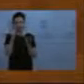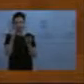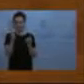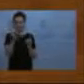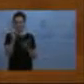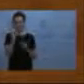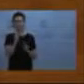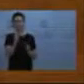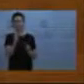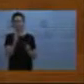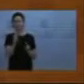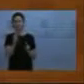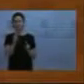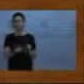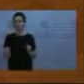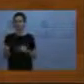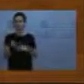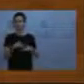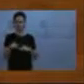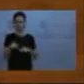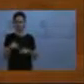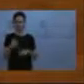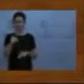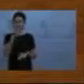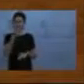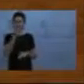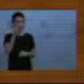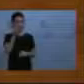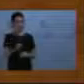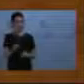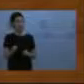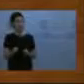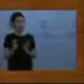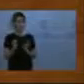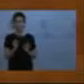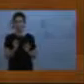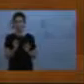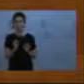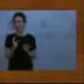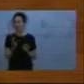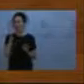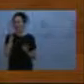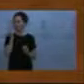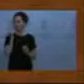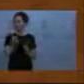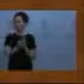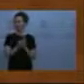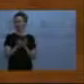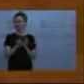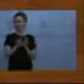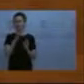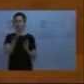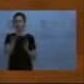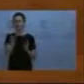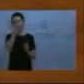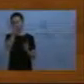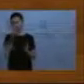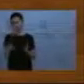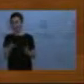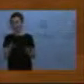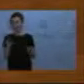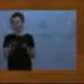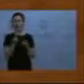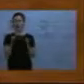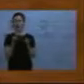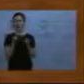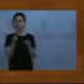están jugando. Pues mire, yo no le digo si alguno llegará a ser constitutivo de delito, porque entonces habría que ponerlo en conocimiento, algunas de las cosas que se publican, pero lo que sí que les digo es